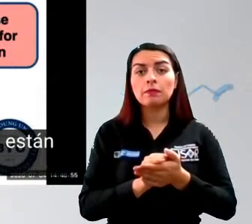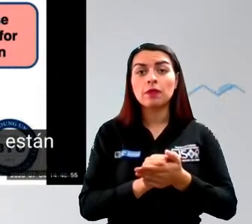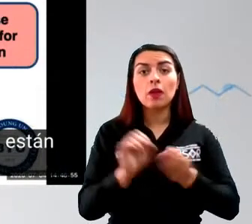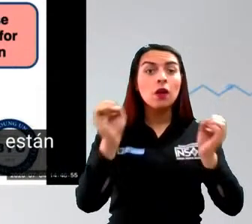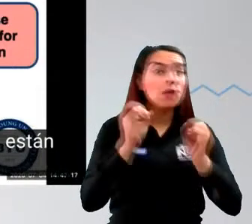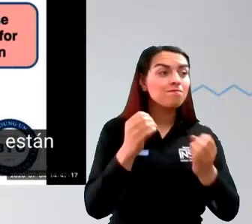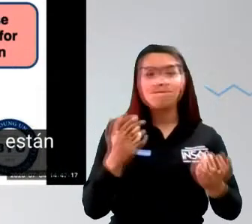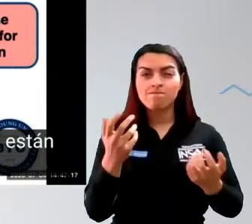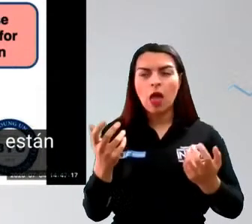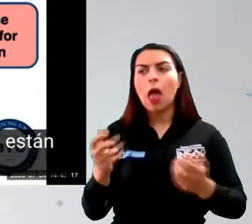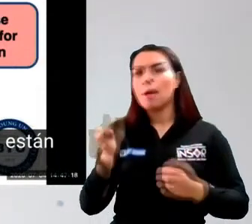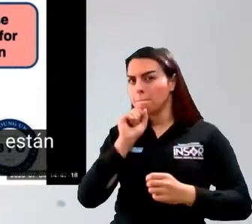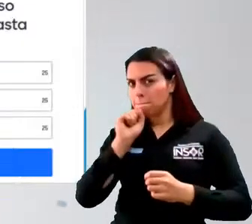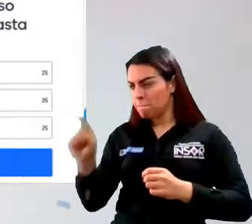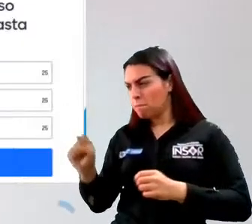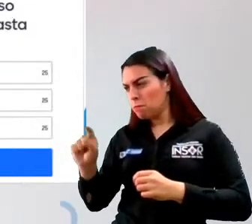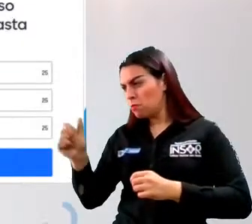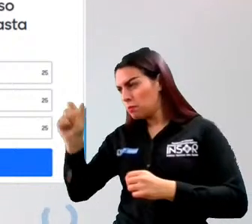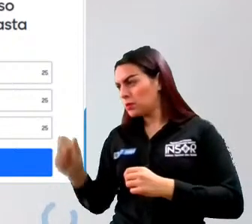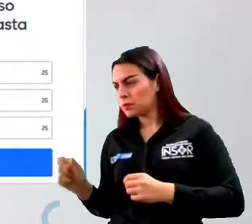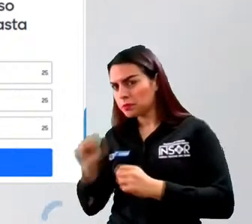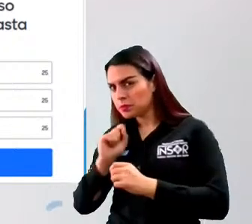y compartan con él.